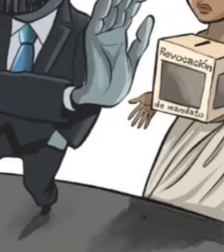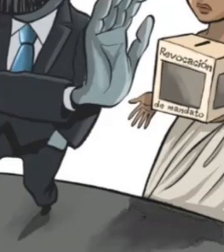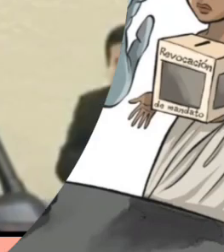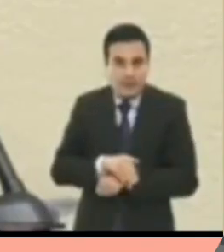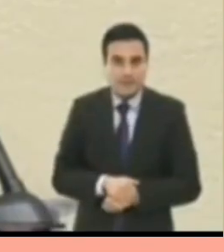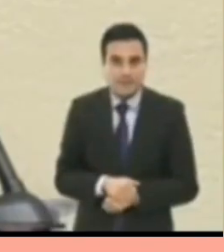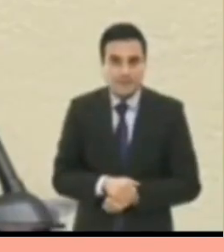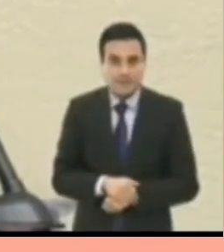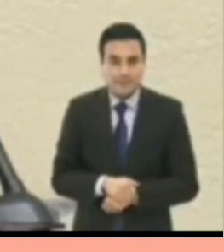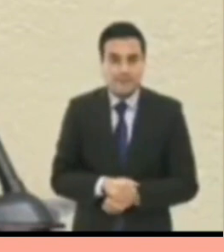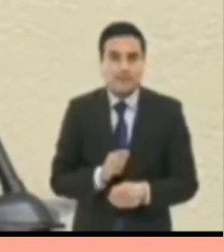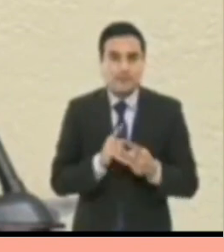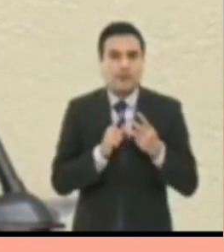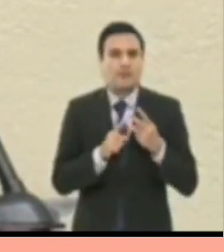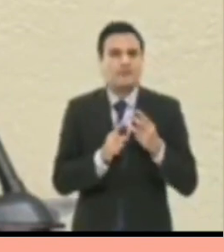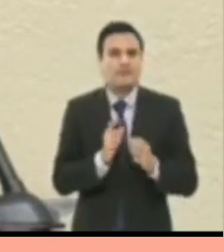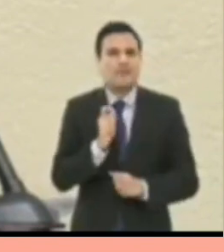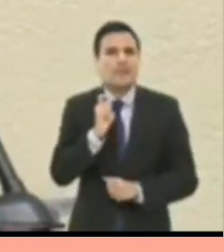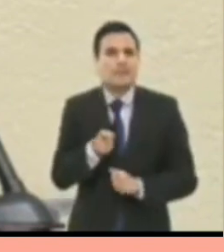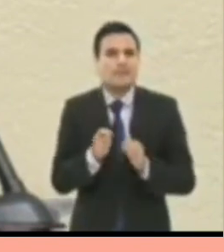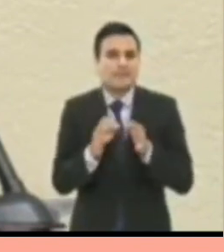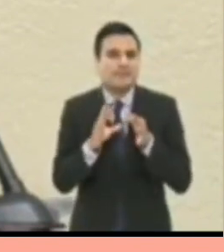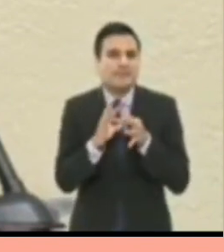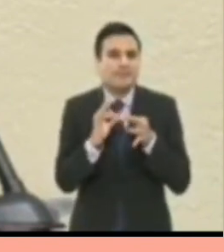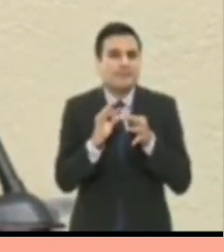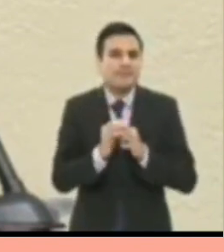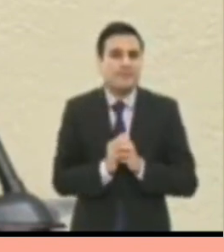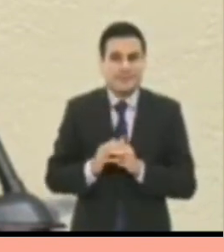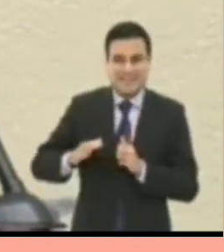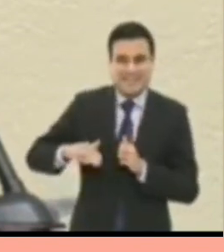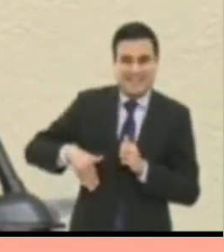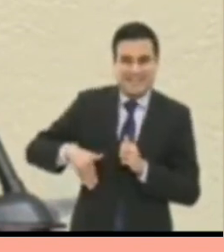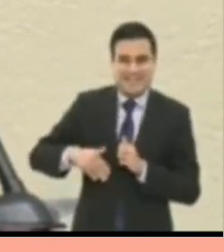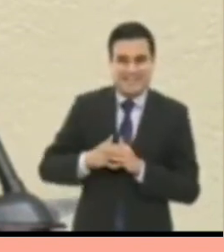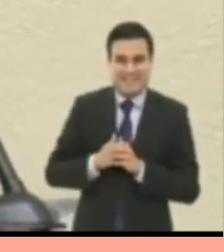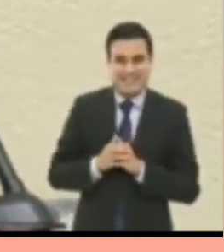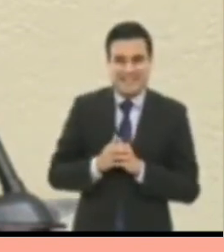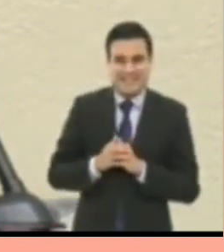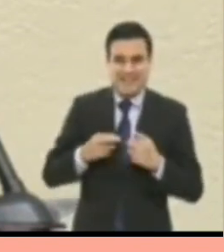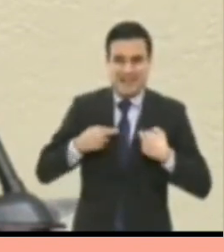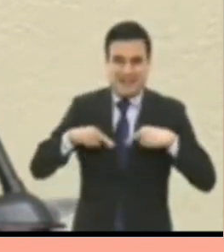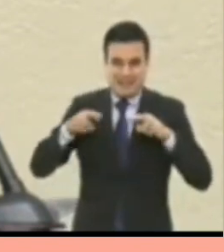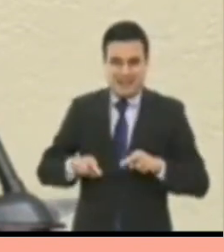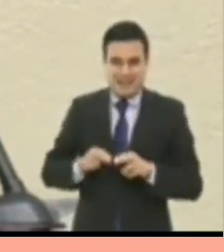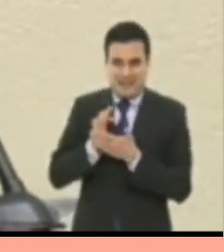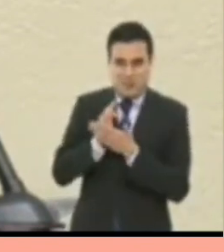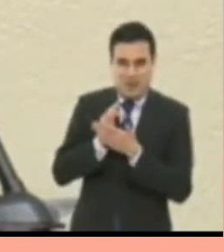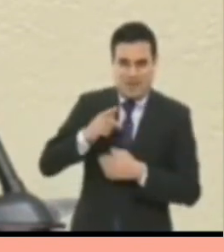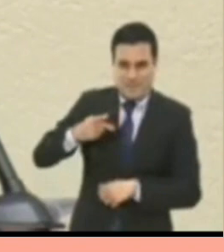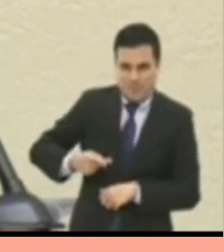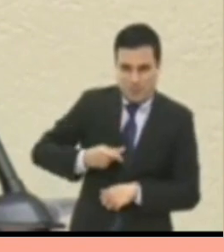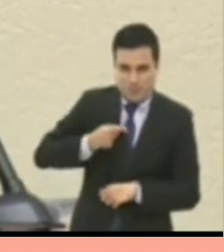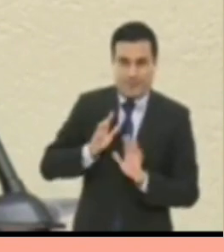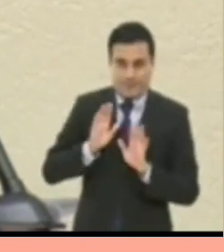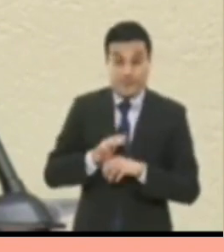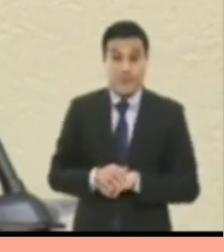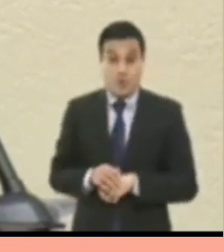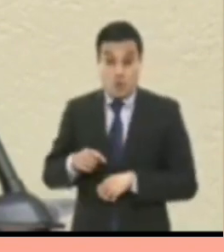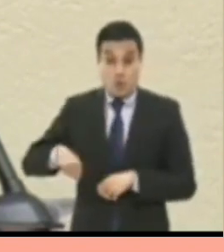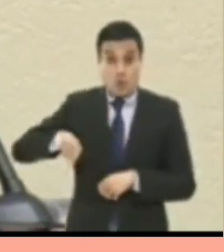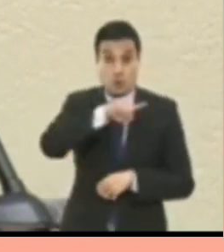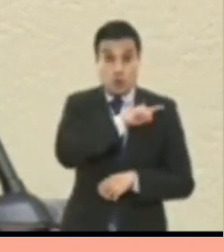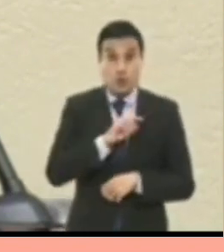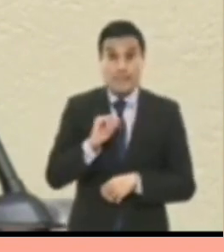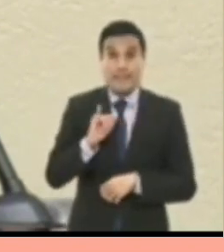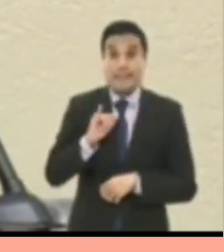y la tercera puntualización a propósito de las inquietudes del señor represente morena este instituto estas